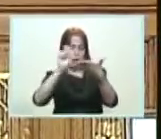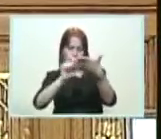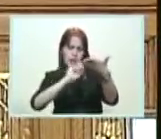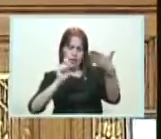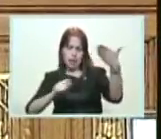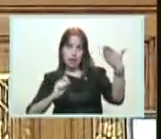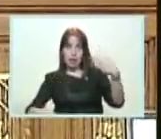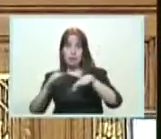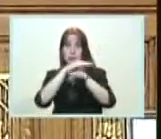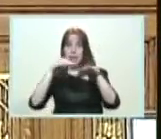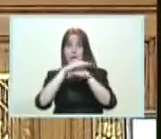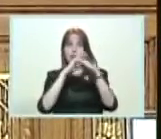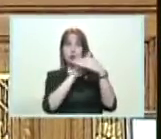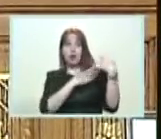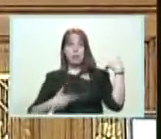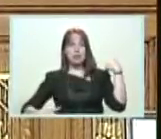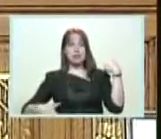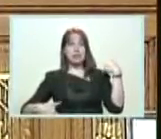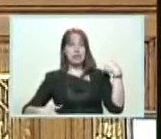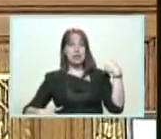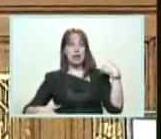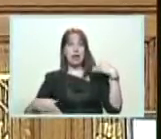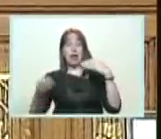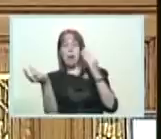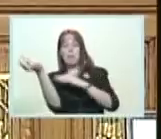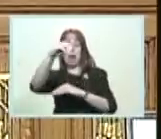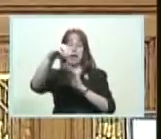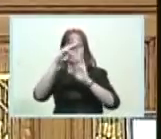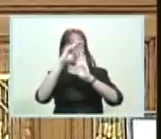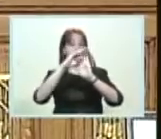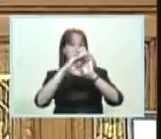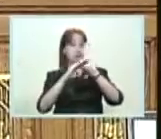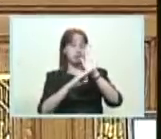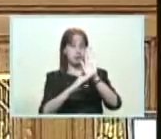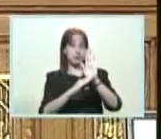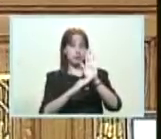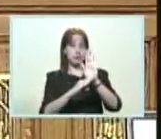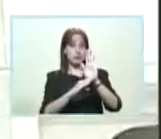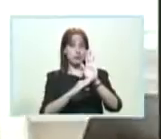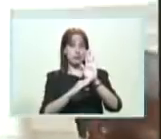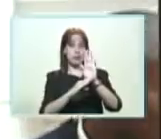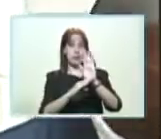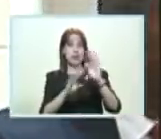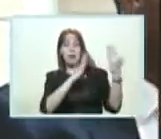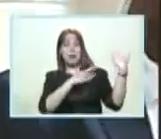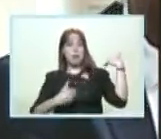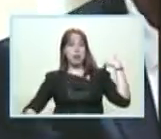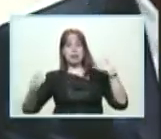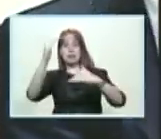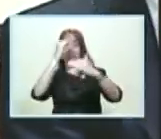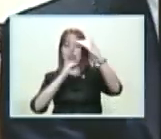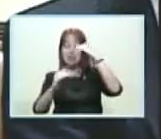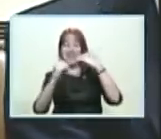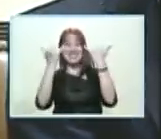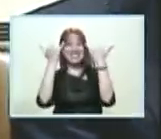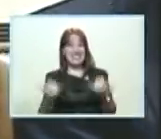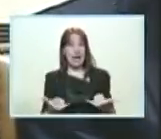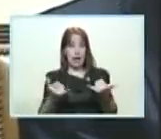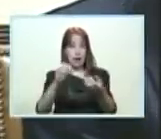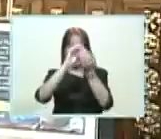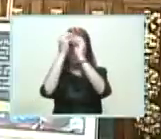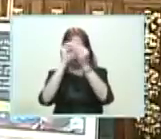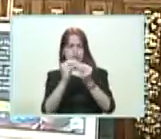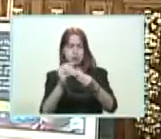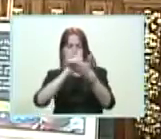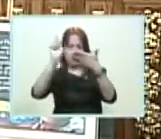Compañero ministro de la presidencia, general Osorio, agréguelo de manera inmediata. Vicepresidentes de gobierno, agréguenlo de manera